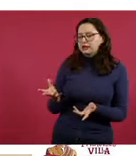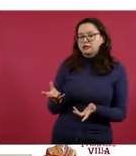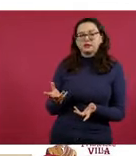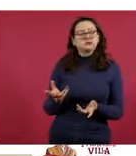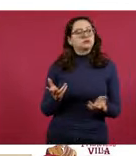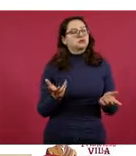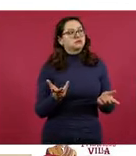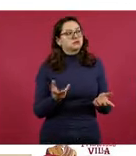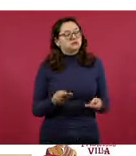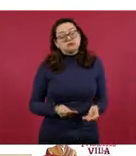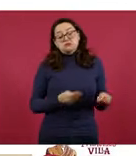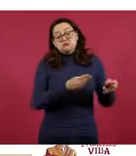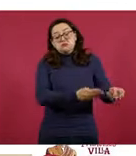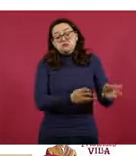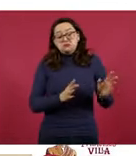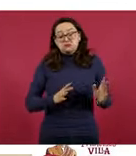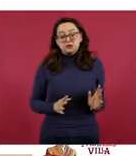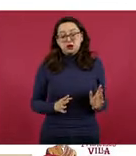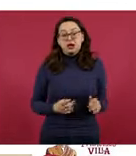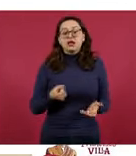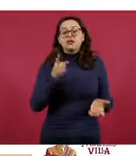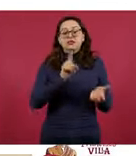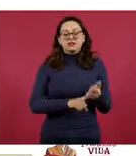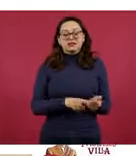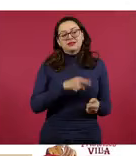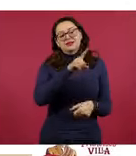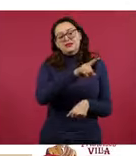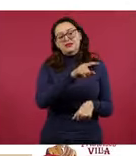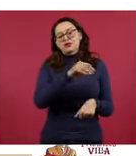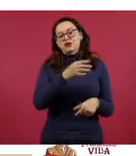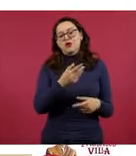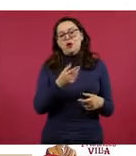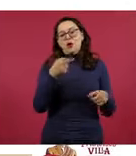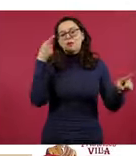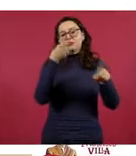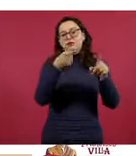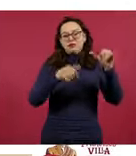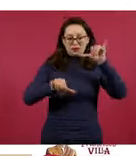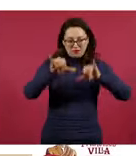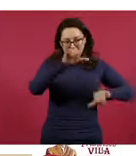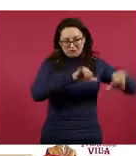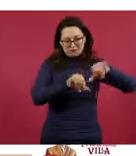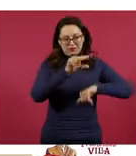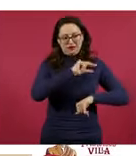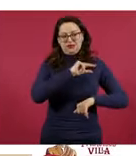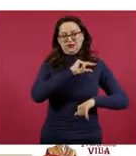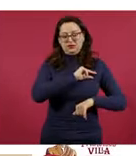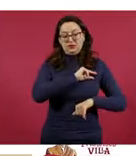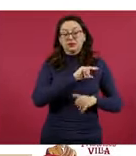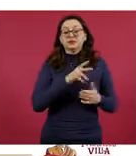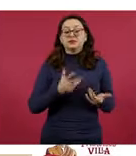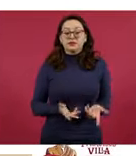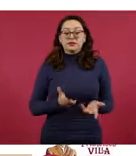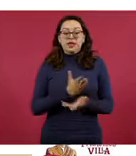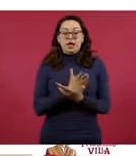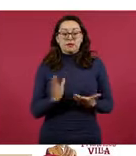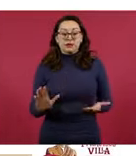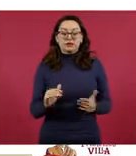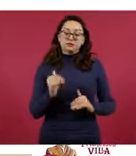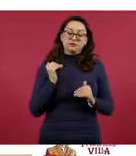los laboratorios cuando las compras consolidadas las hacía el Seguro Social. El volumen, además, estaba limitado a